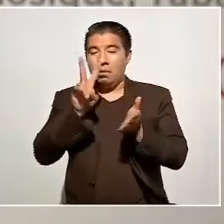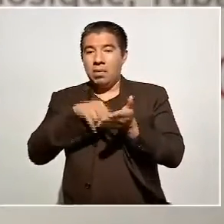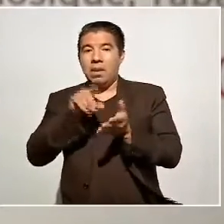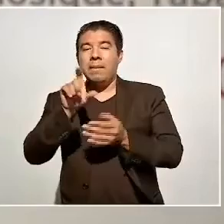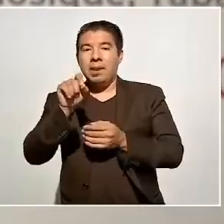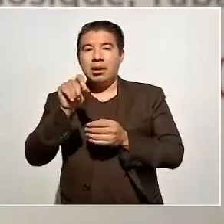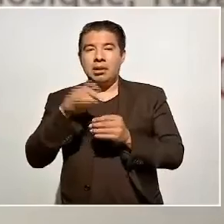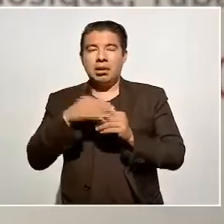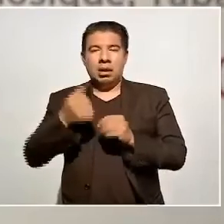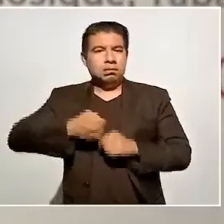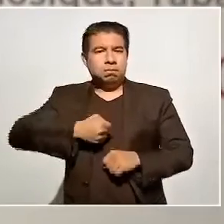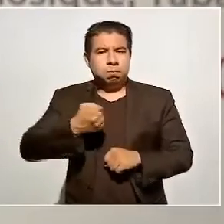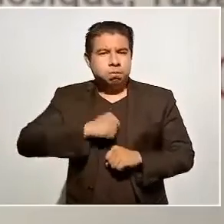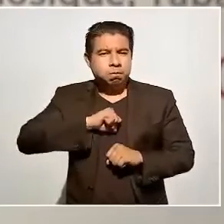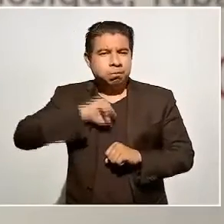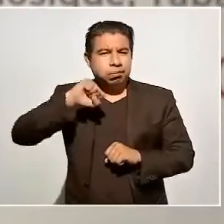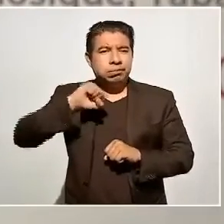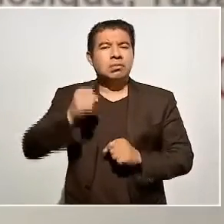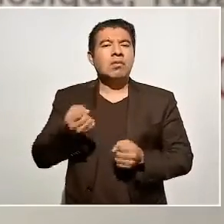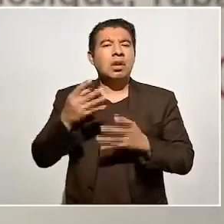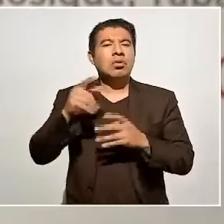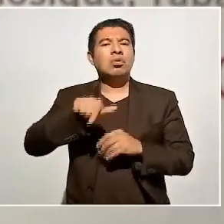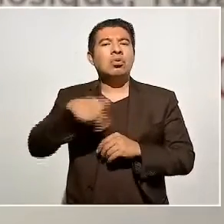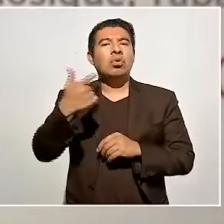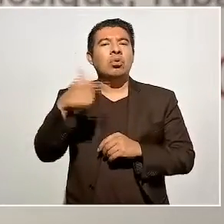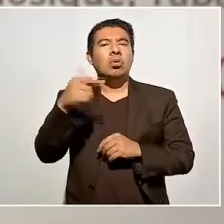en 12%